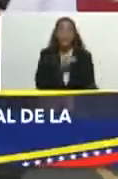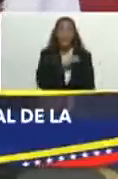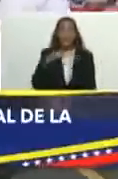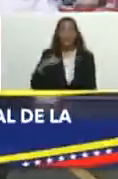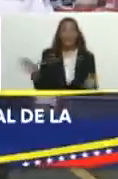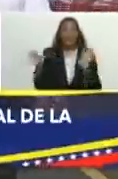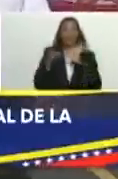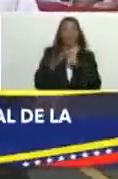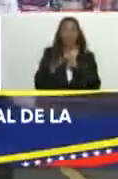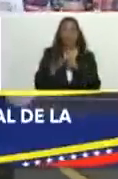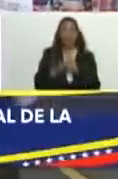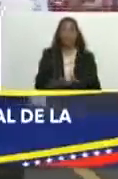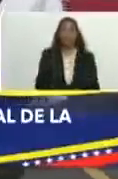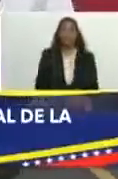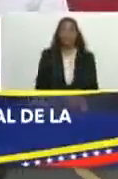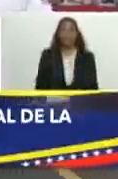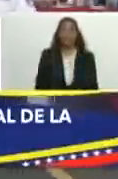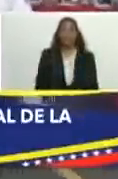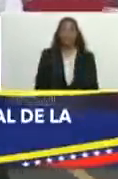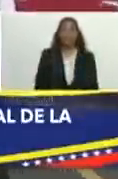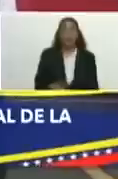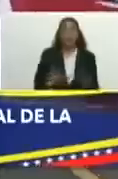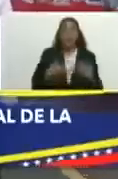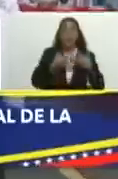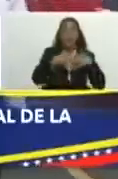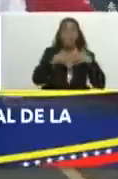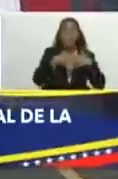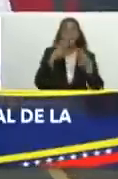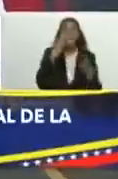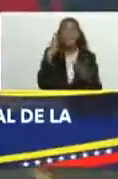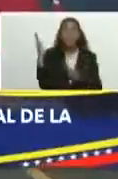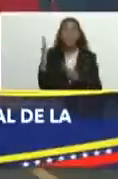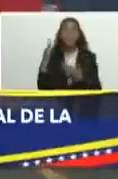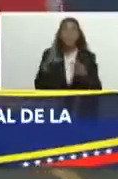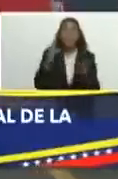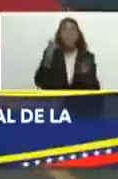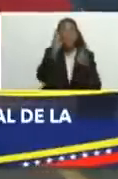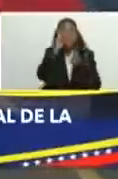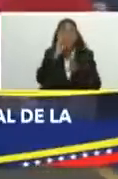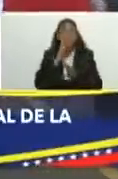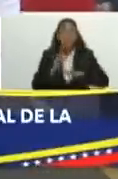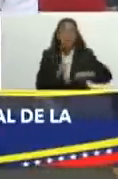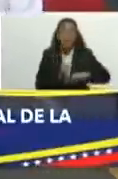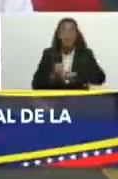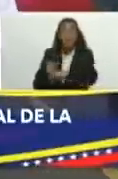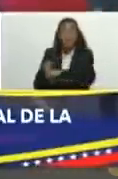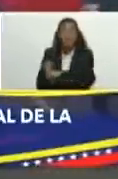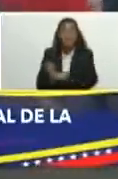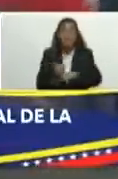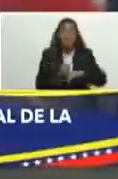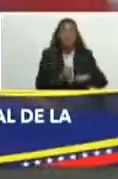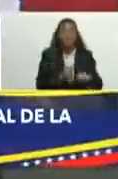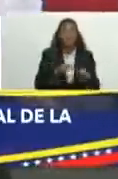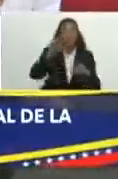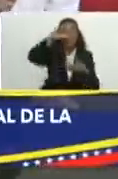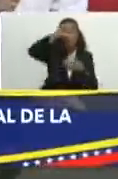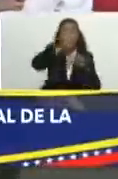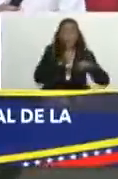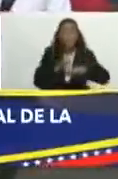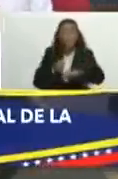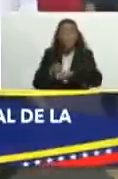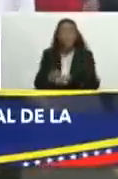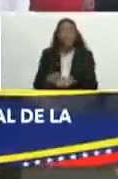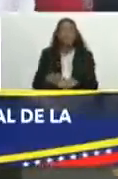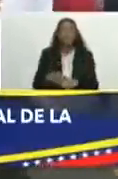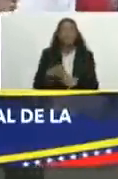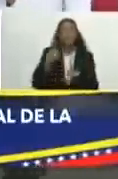Cloros, mis hermanos de Cloros, saludo con los productos de limpieza, mira. Ah, mis hermanos de